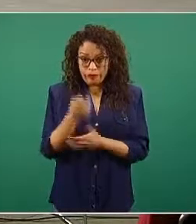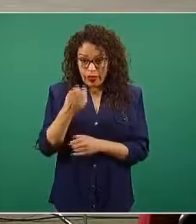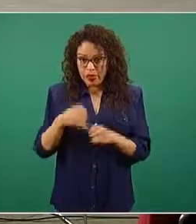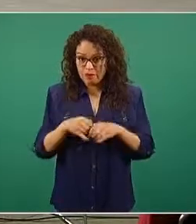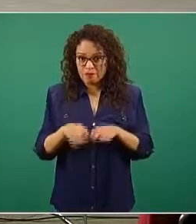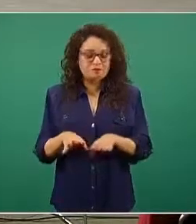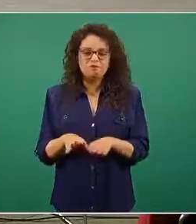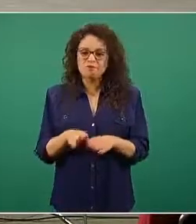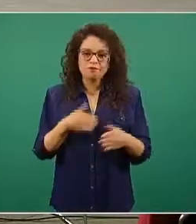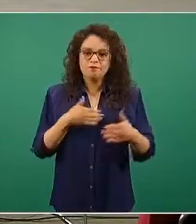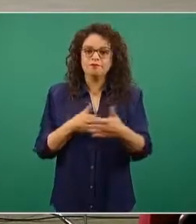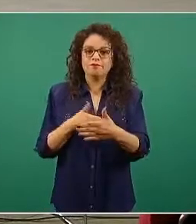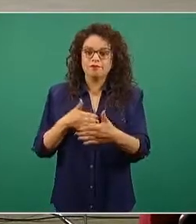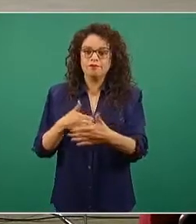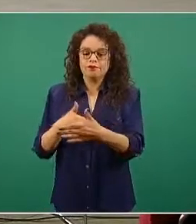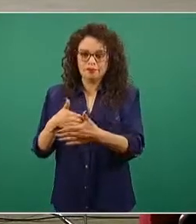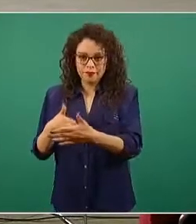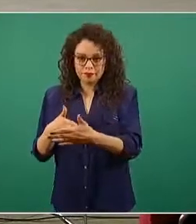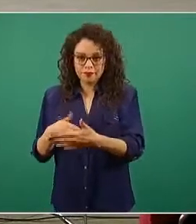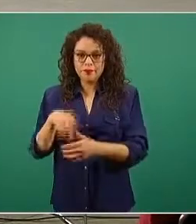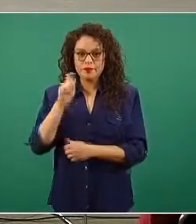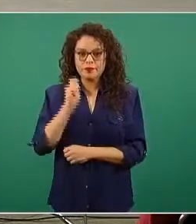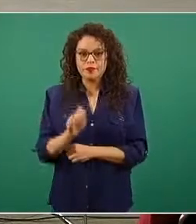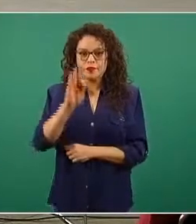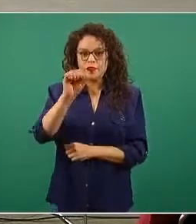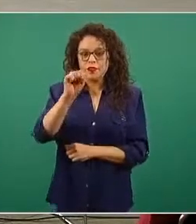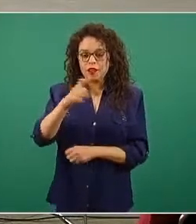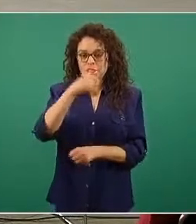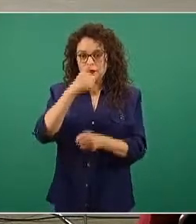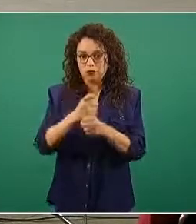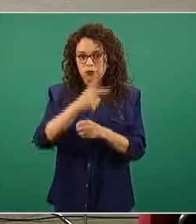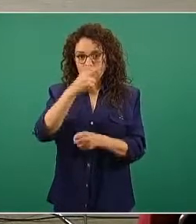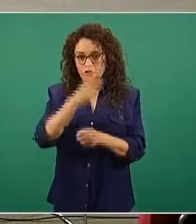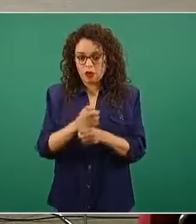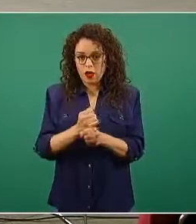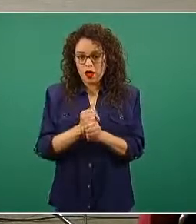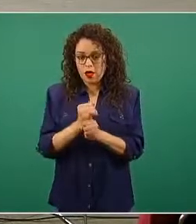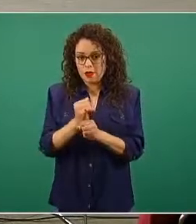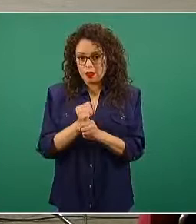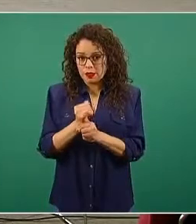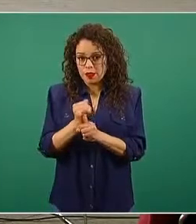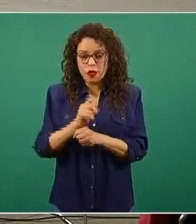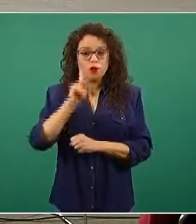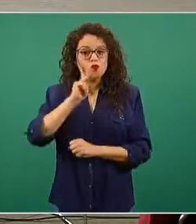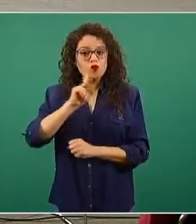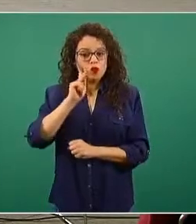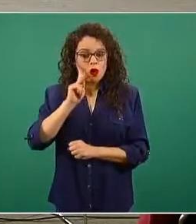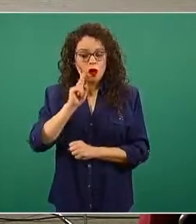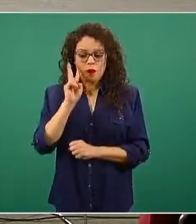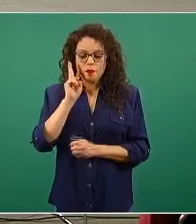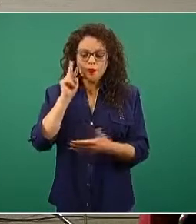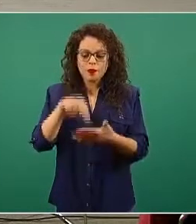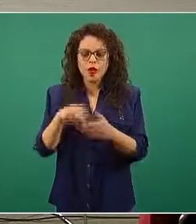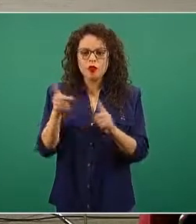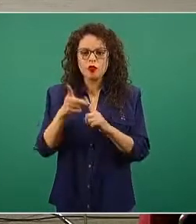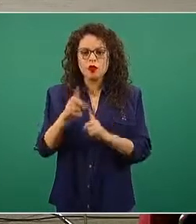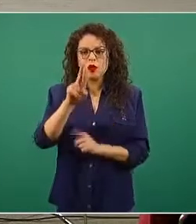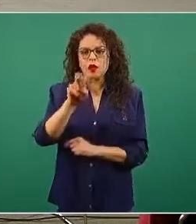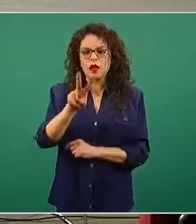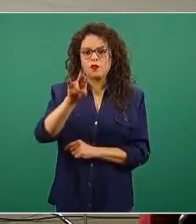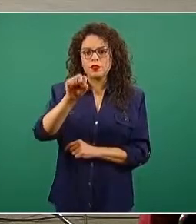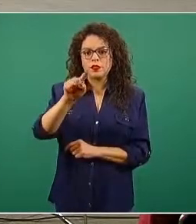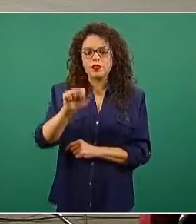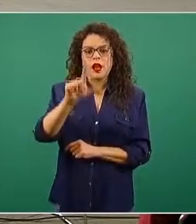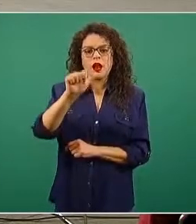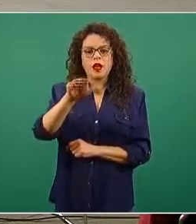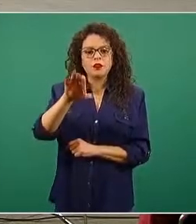que fue la publicación de los resultados de la fase 1-2 de investigación clínica en la revista Lancet, una revista